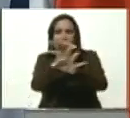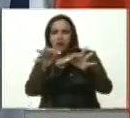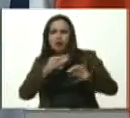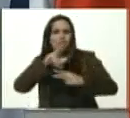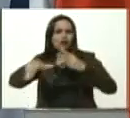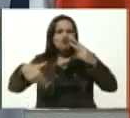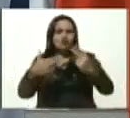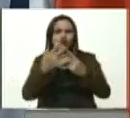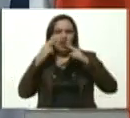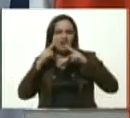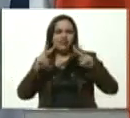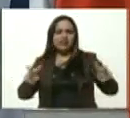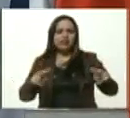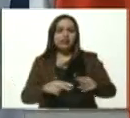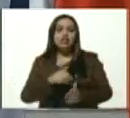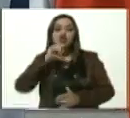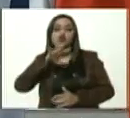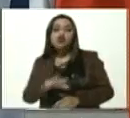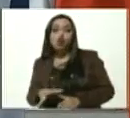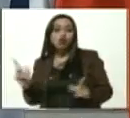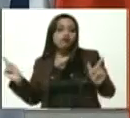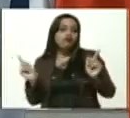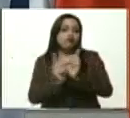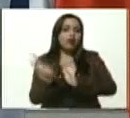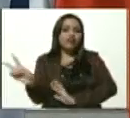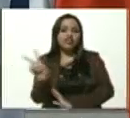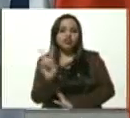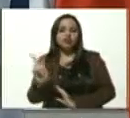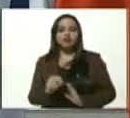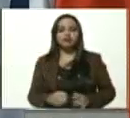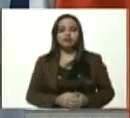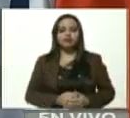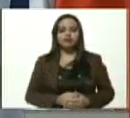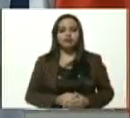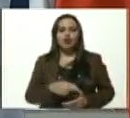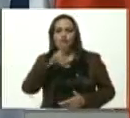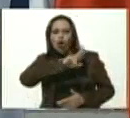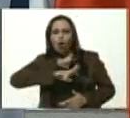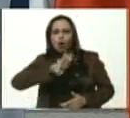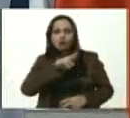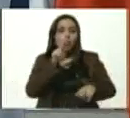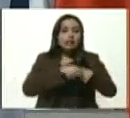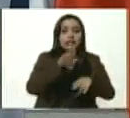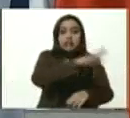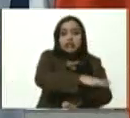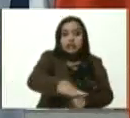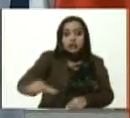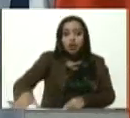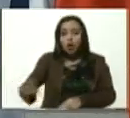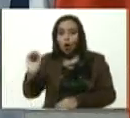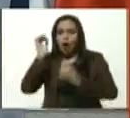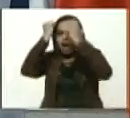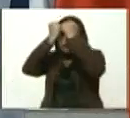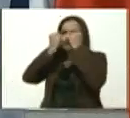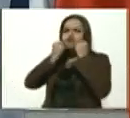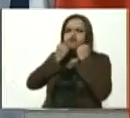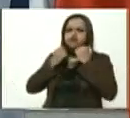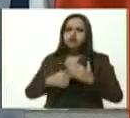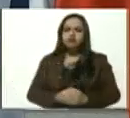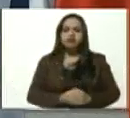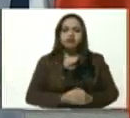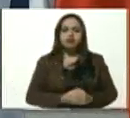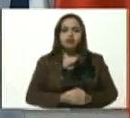jamás vistas en la historia reciente de nuestro país. Es decir, el uso de menores de edad, el uso de encapuchados,